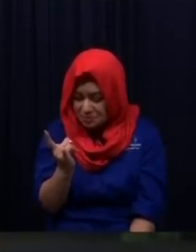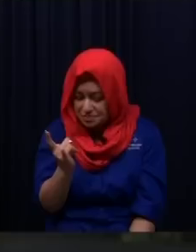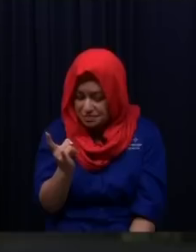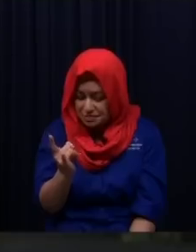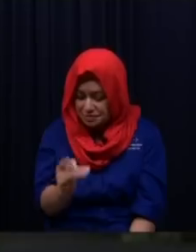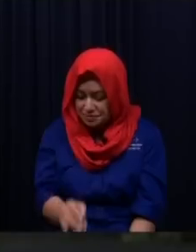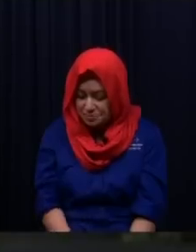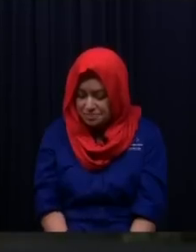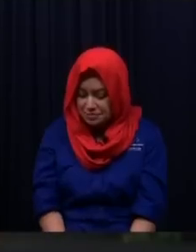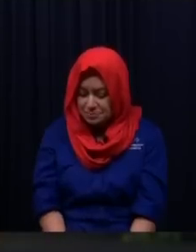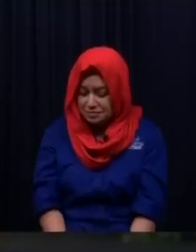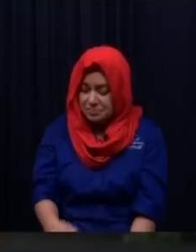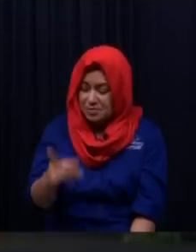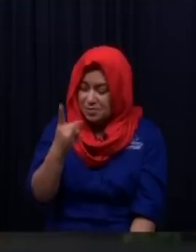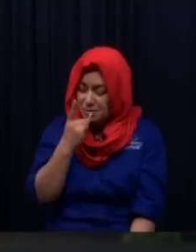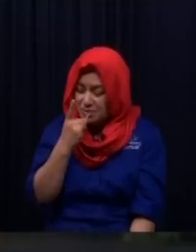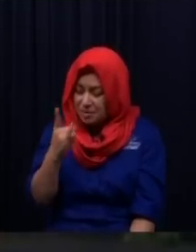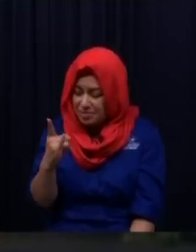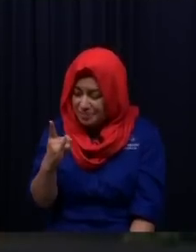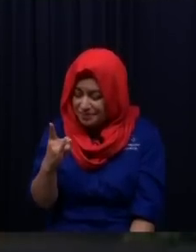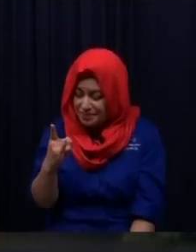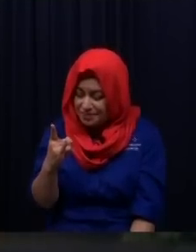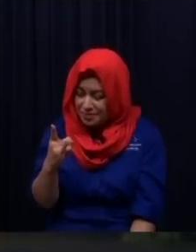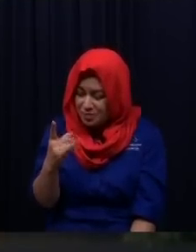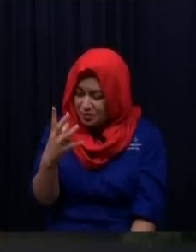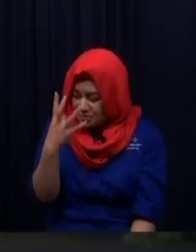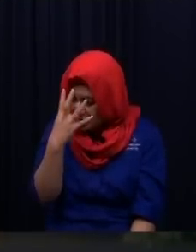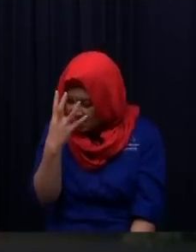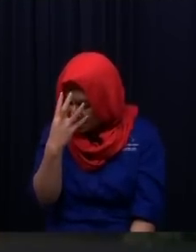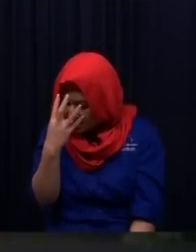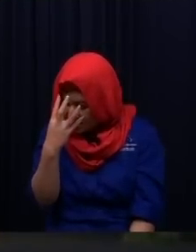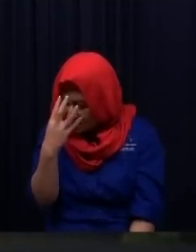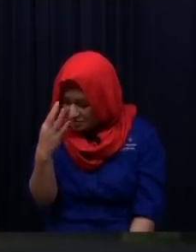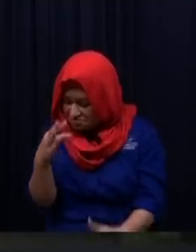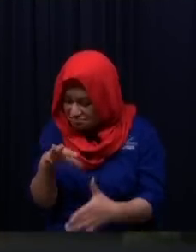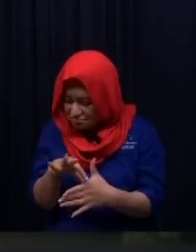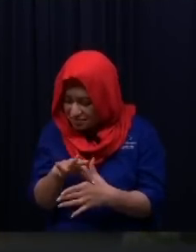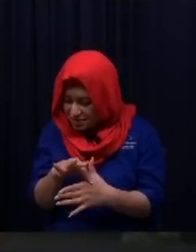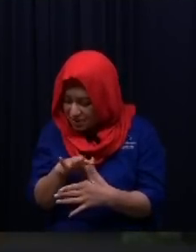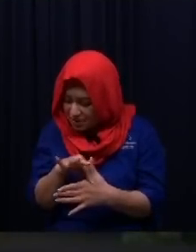Te pido perdón por mis carnalidades, mis pecados, mis iniquidades,